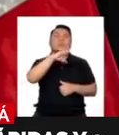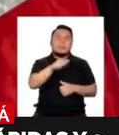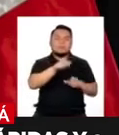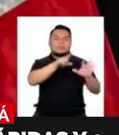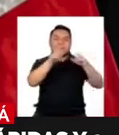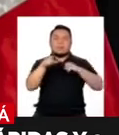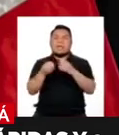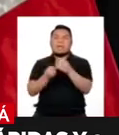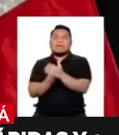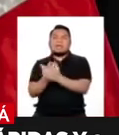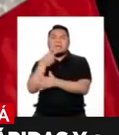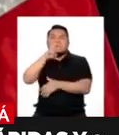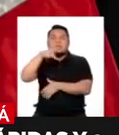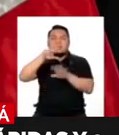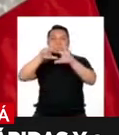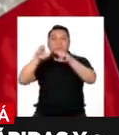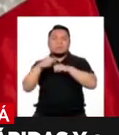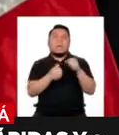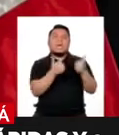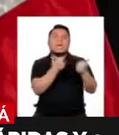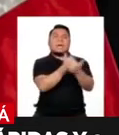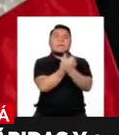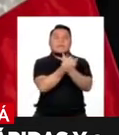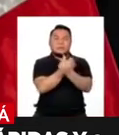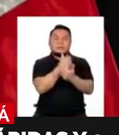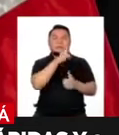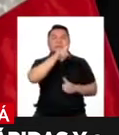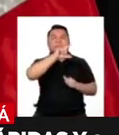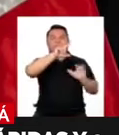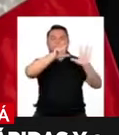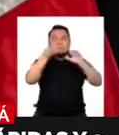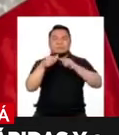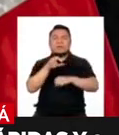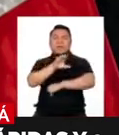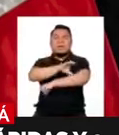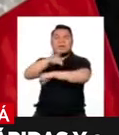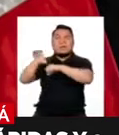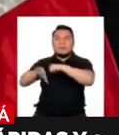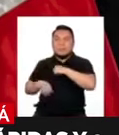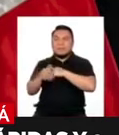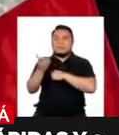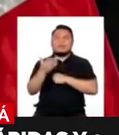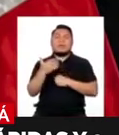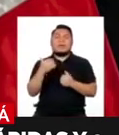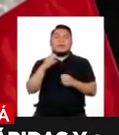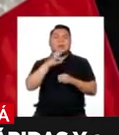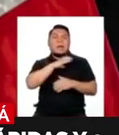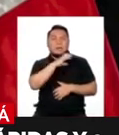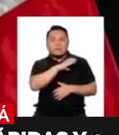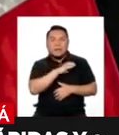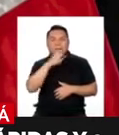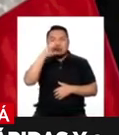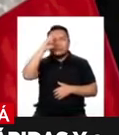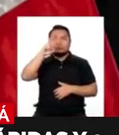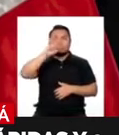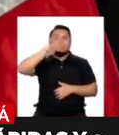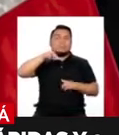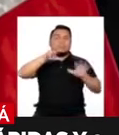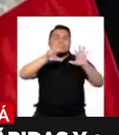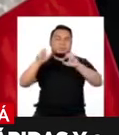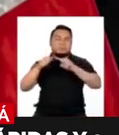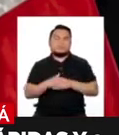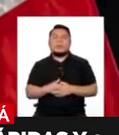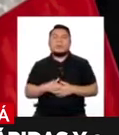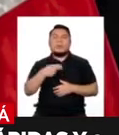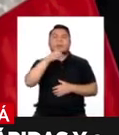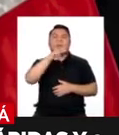Apurímac 700, Arequipa 2.800, Ayacucho 700, Cajamarca, Callao y Cusco